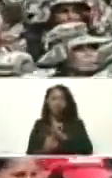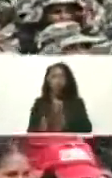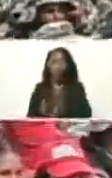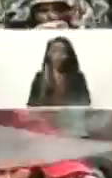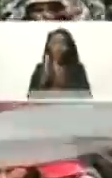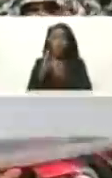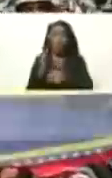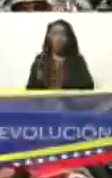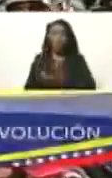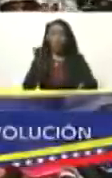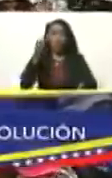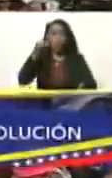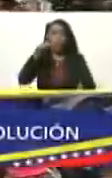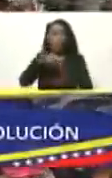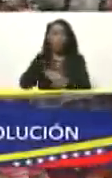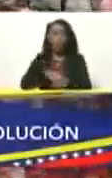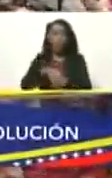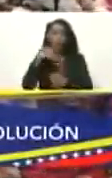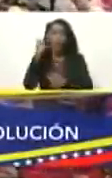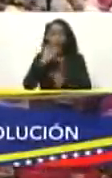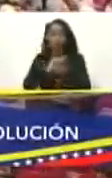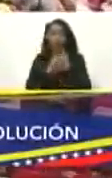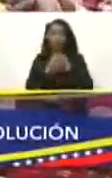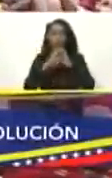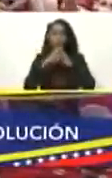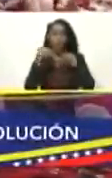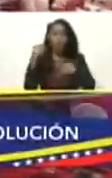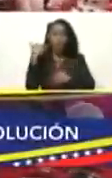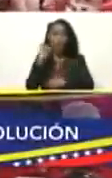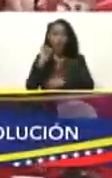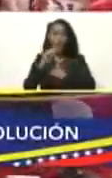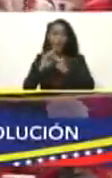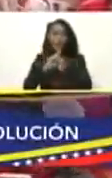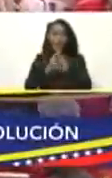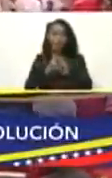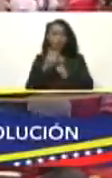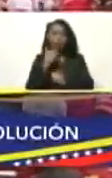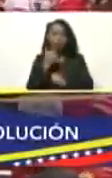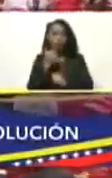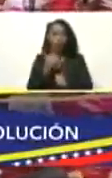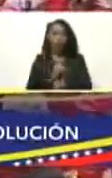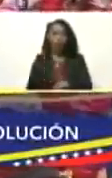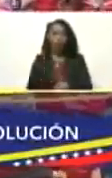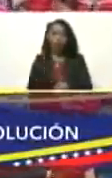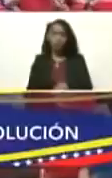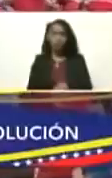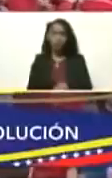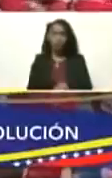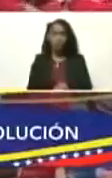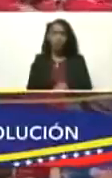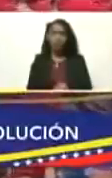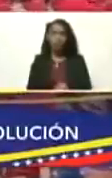del Estado. Hay que cambiar todo lo que tenga que ser cambiado.